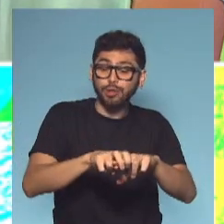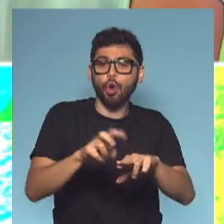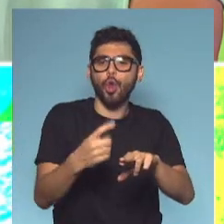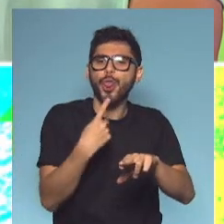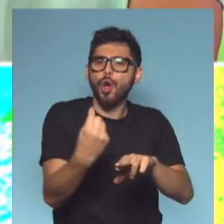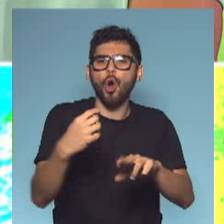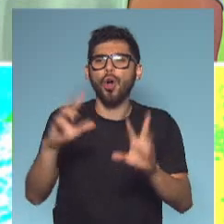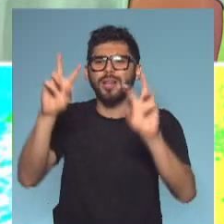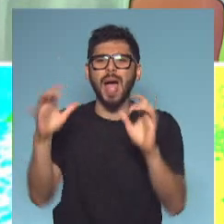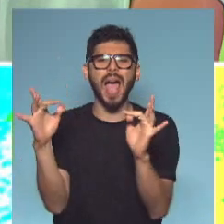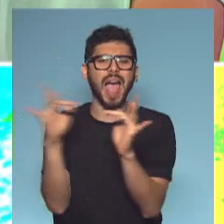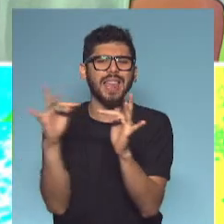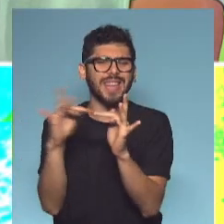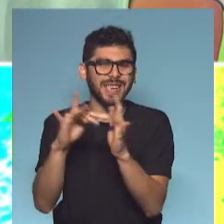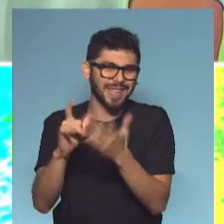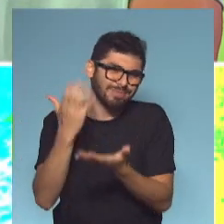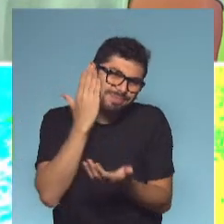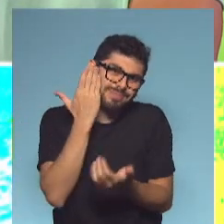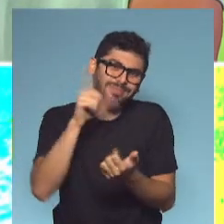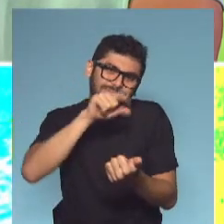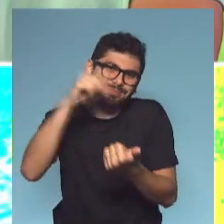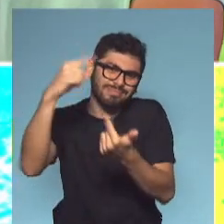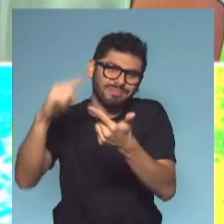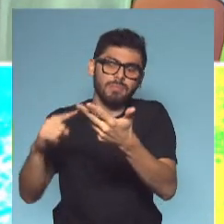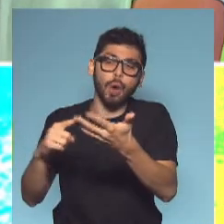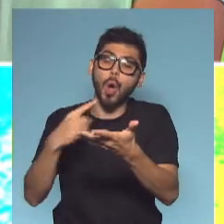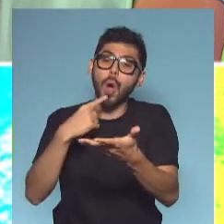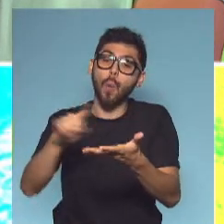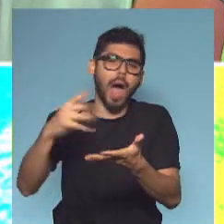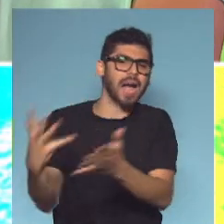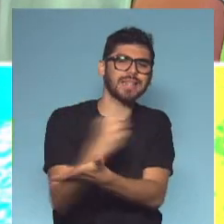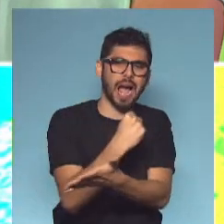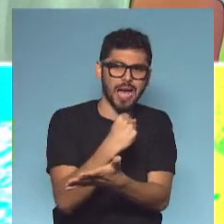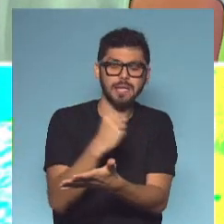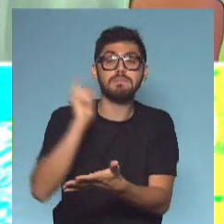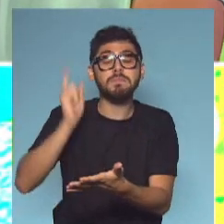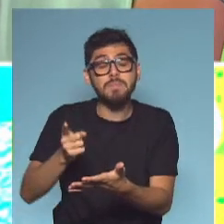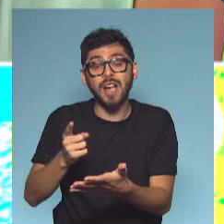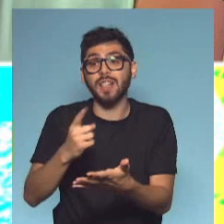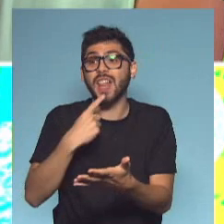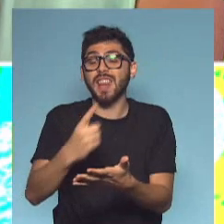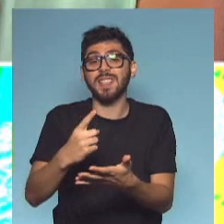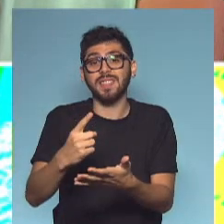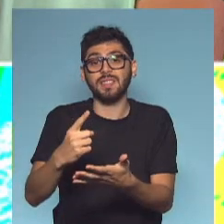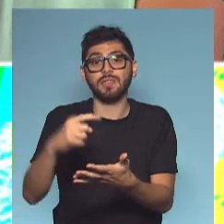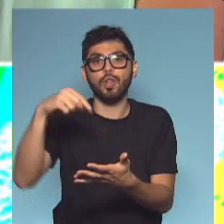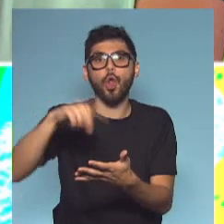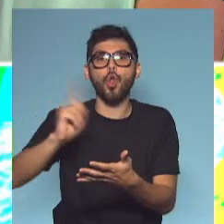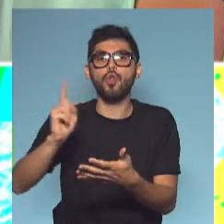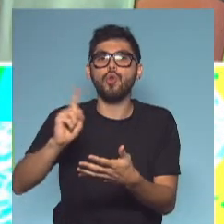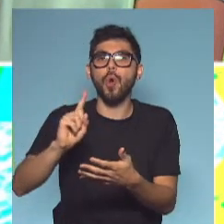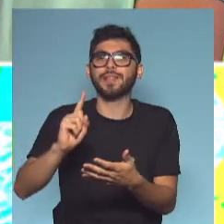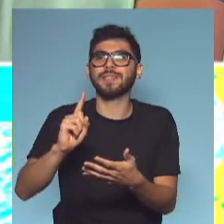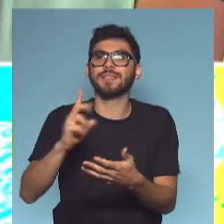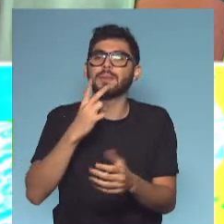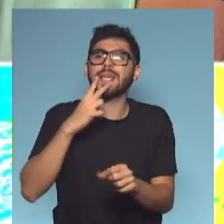redes sociales, el internet, y digamos que esto, más allá de una censura, es darle vía libre a las Fuerzas Armadas para